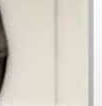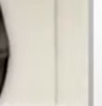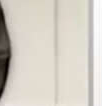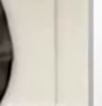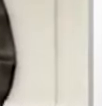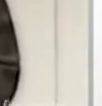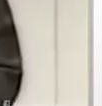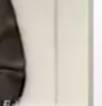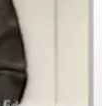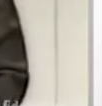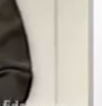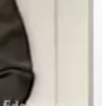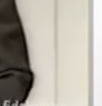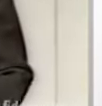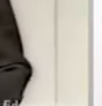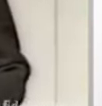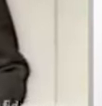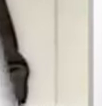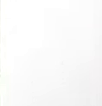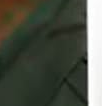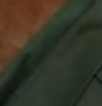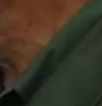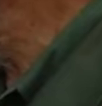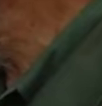hambre y no el hombre.